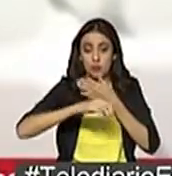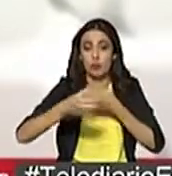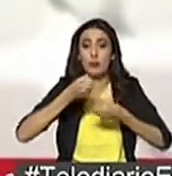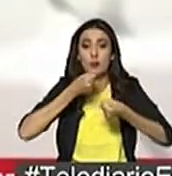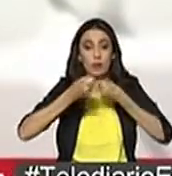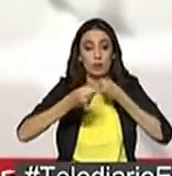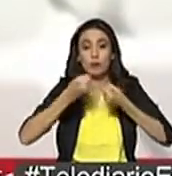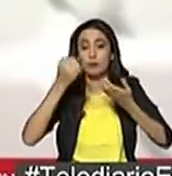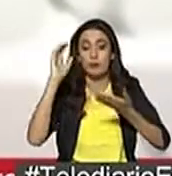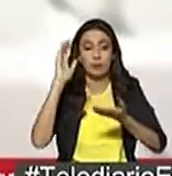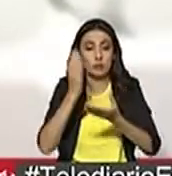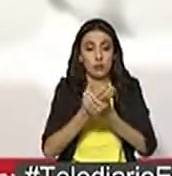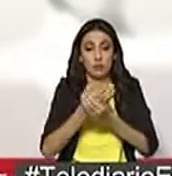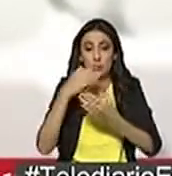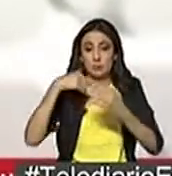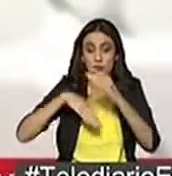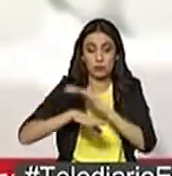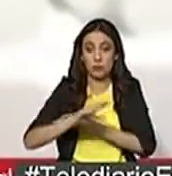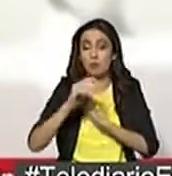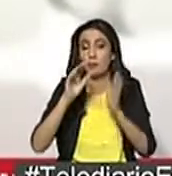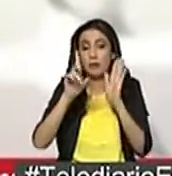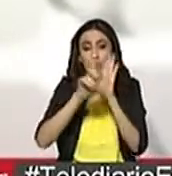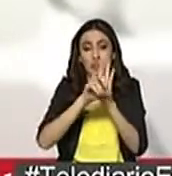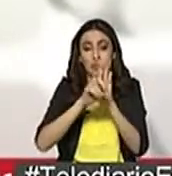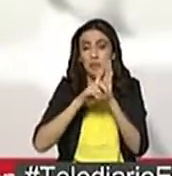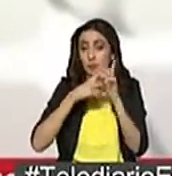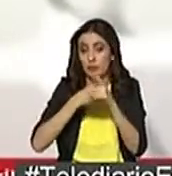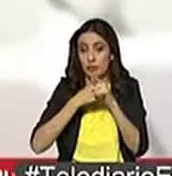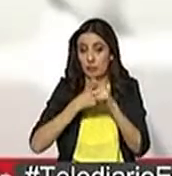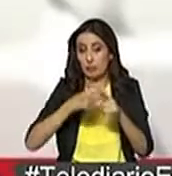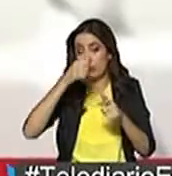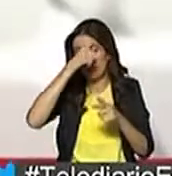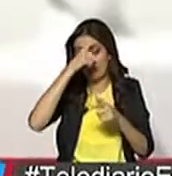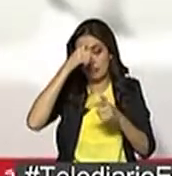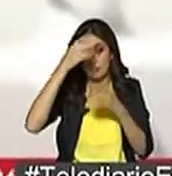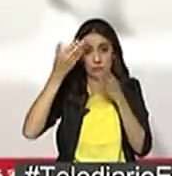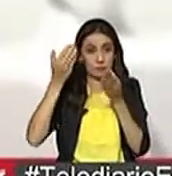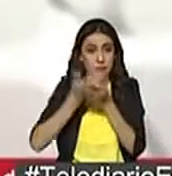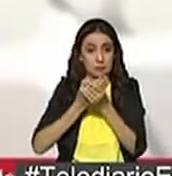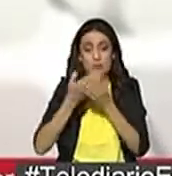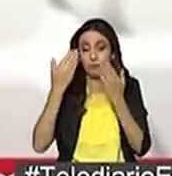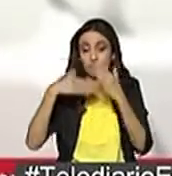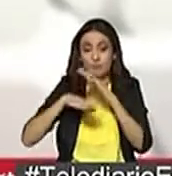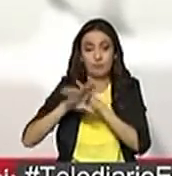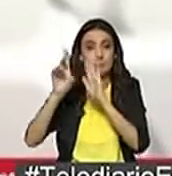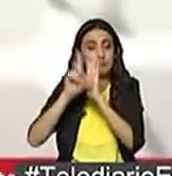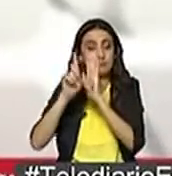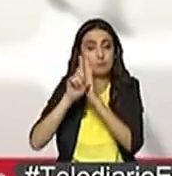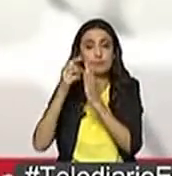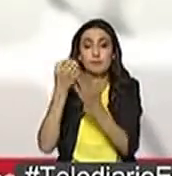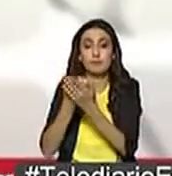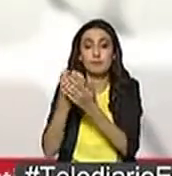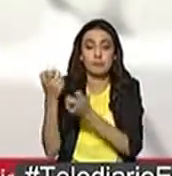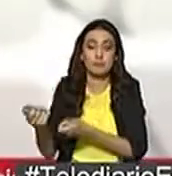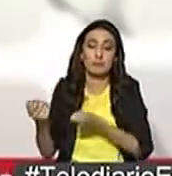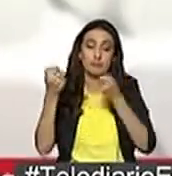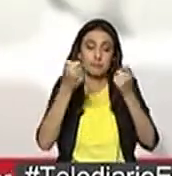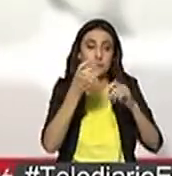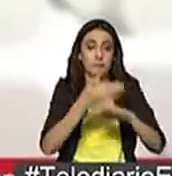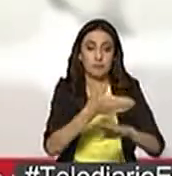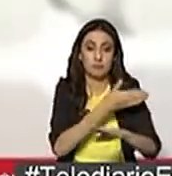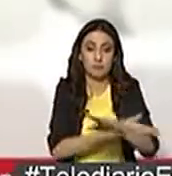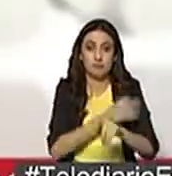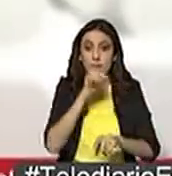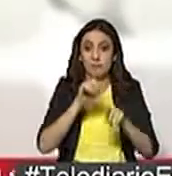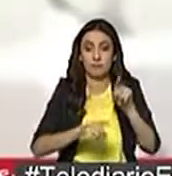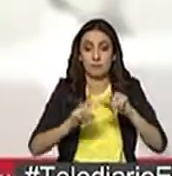Asamblea Nacional el día de ayer, domingo. La Asamblea Nacional decidió archivar esta propuesta de ley de crecimiento económico presentada hace un mes por el